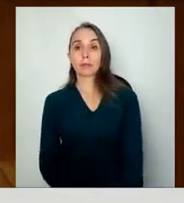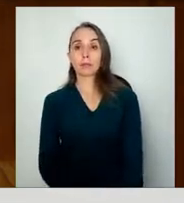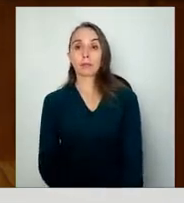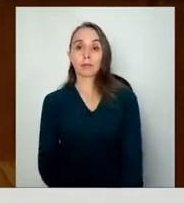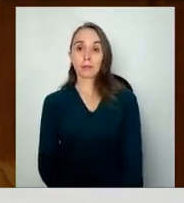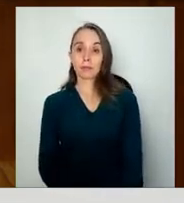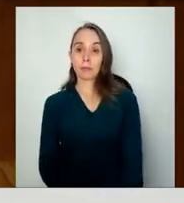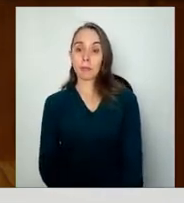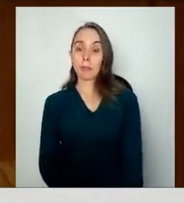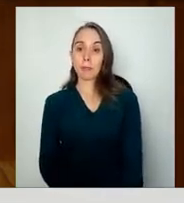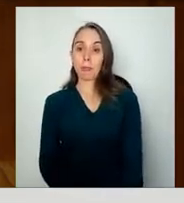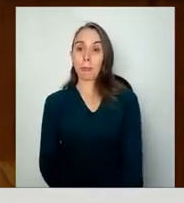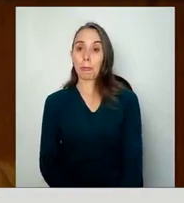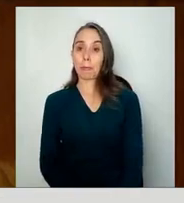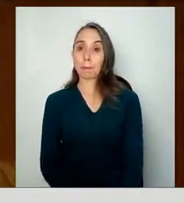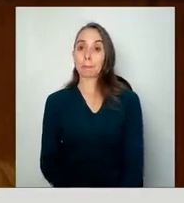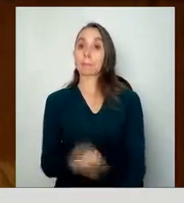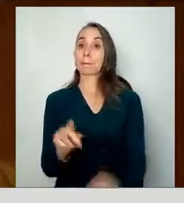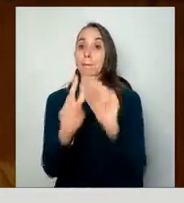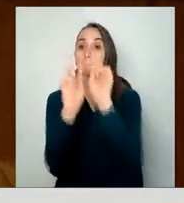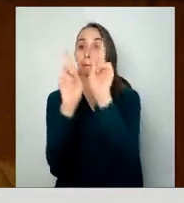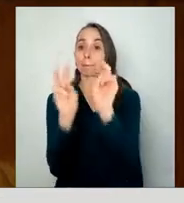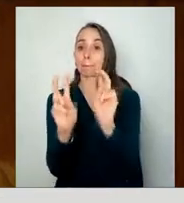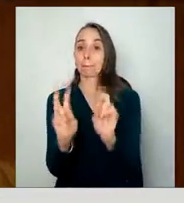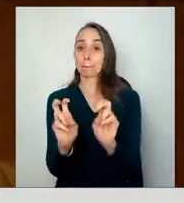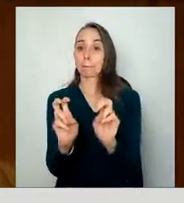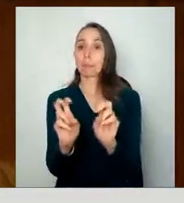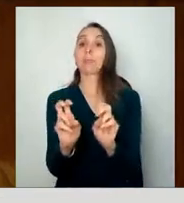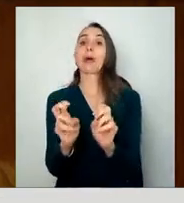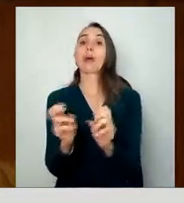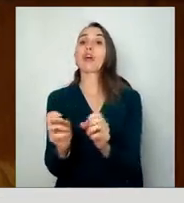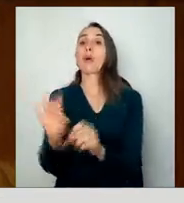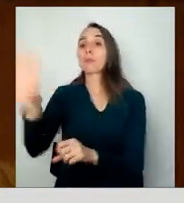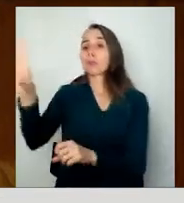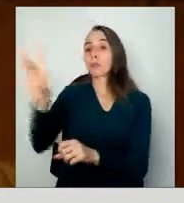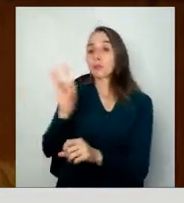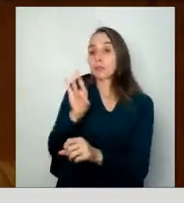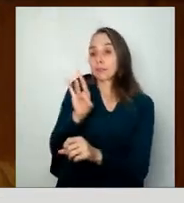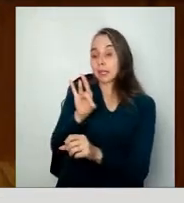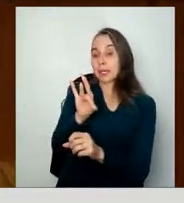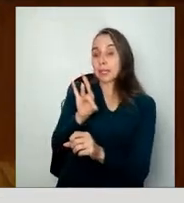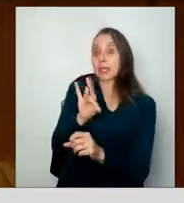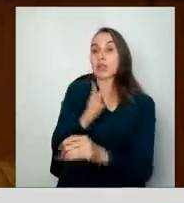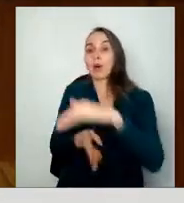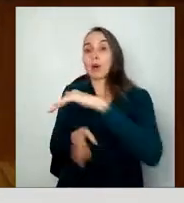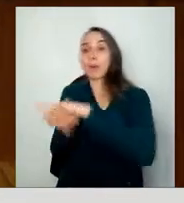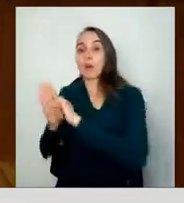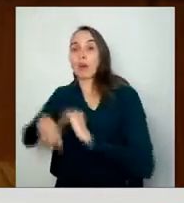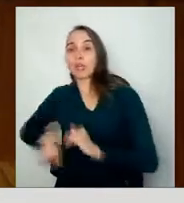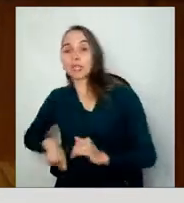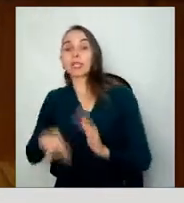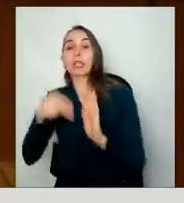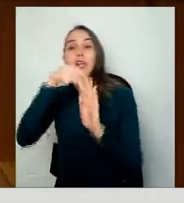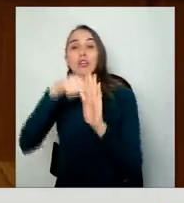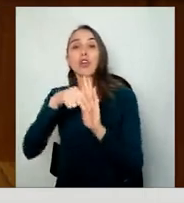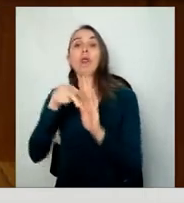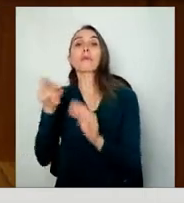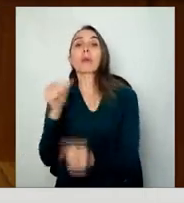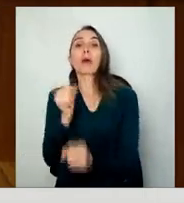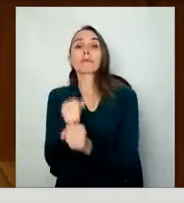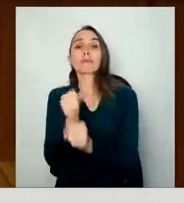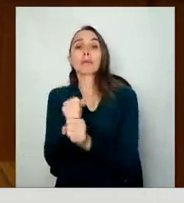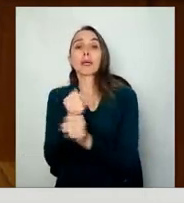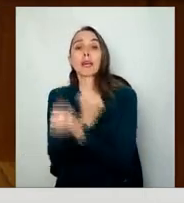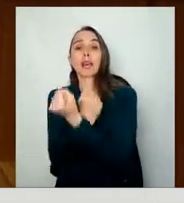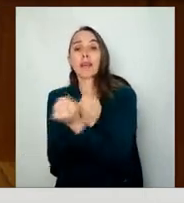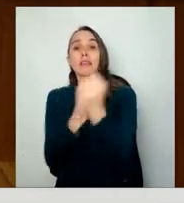por cuanto abordan materias referidas a nombramientos y retiros normas sobre la carrera profesional y las plantas de